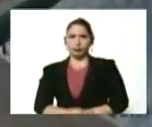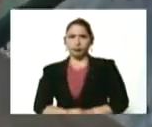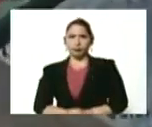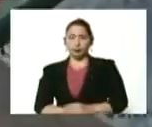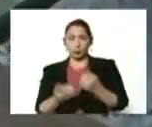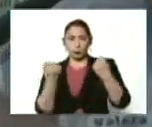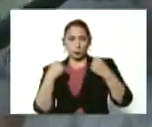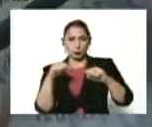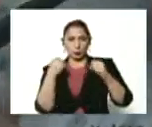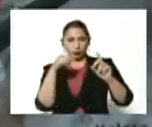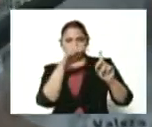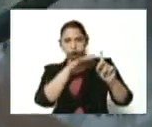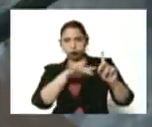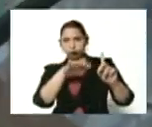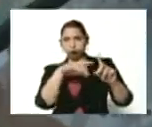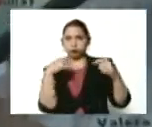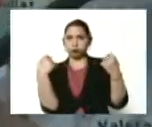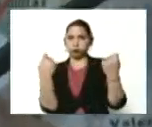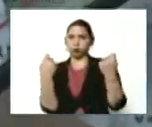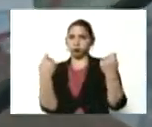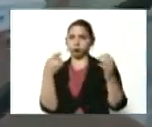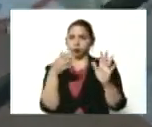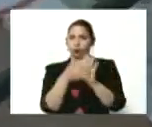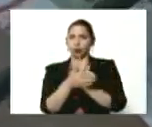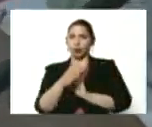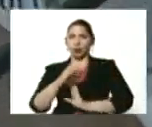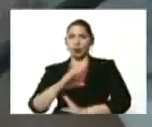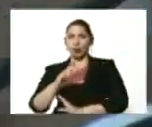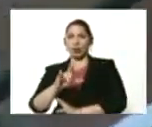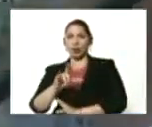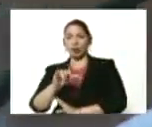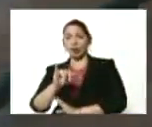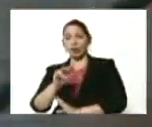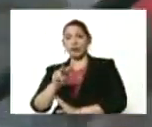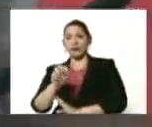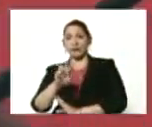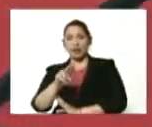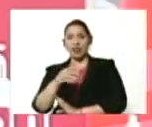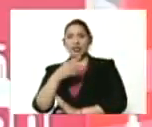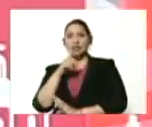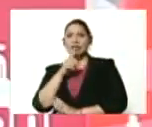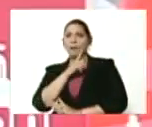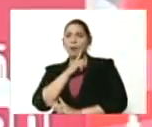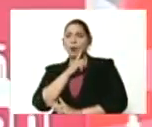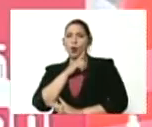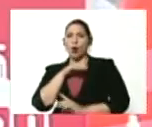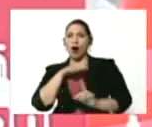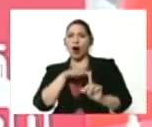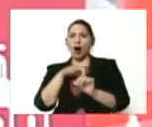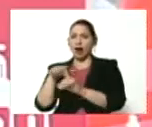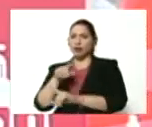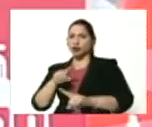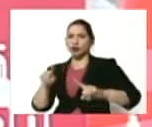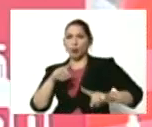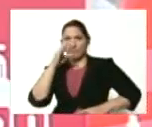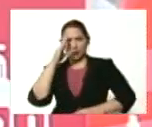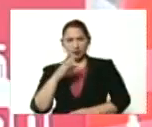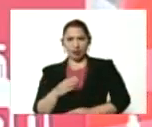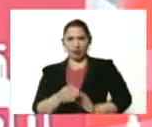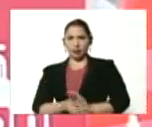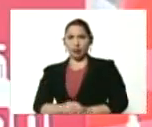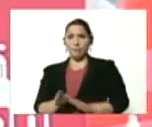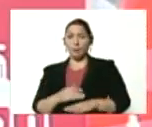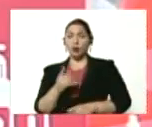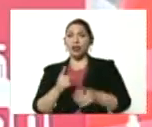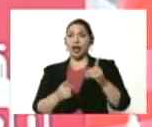entrenamiento para promover lo que Cliver Alcalá Cordones llamaba una acción militar. Pero no nos adelantemos, porque hay algo que ya